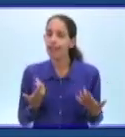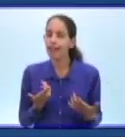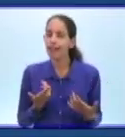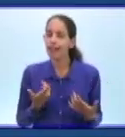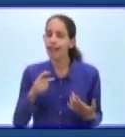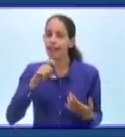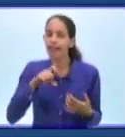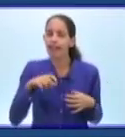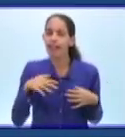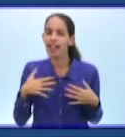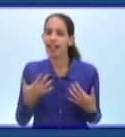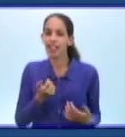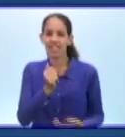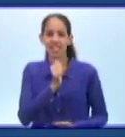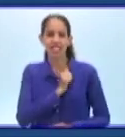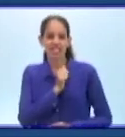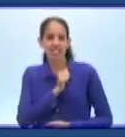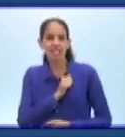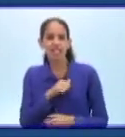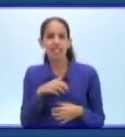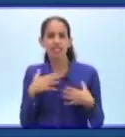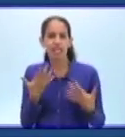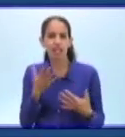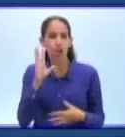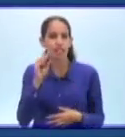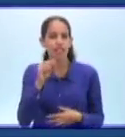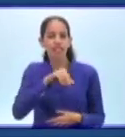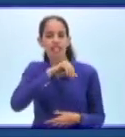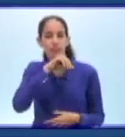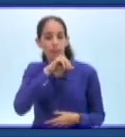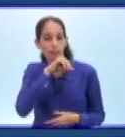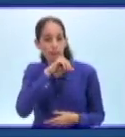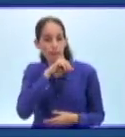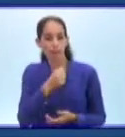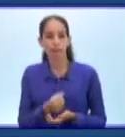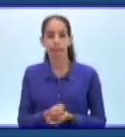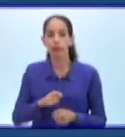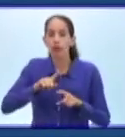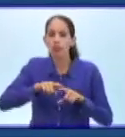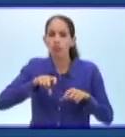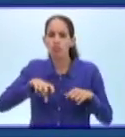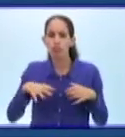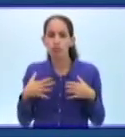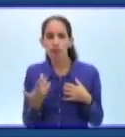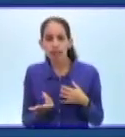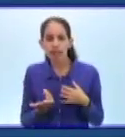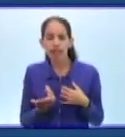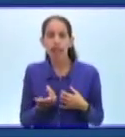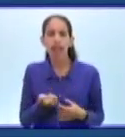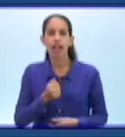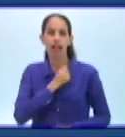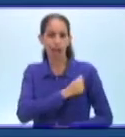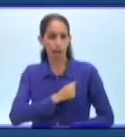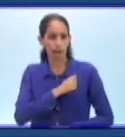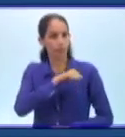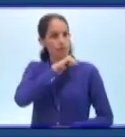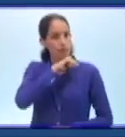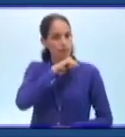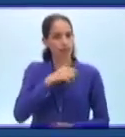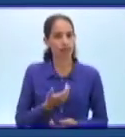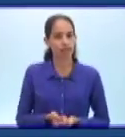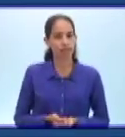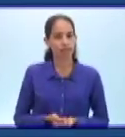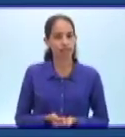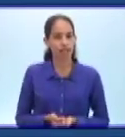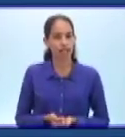particularizando porque amo a mi madre, ejemplificando una particularidad. ¿Qué me